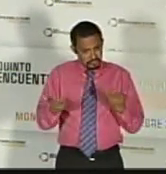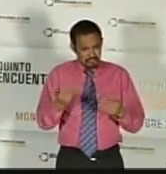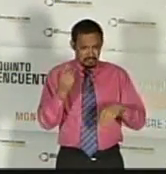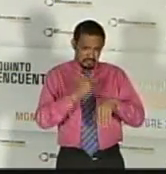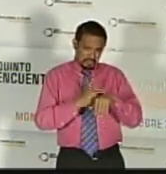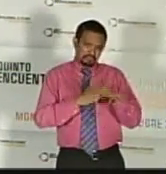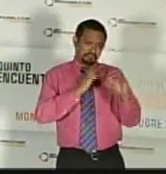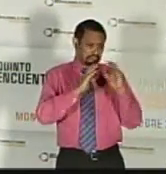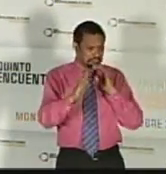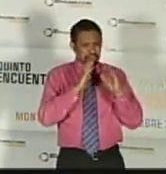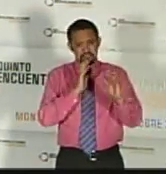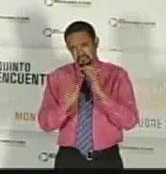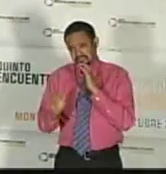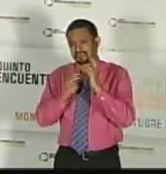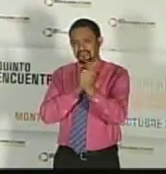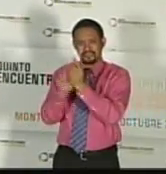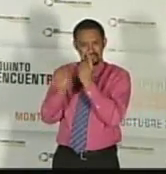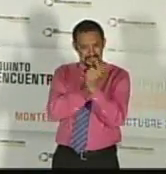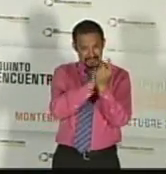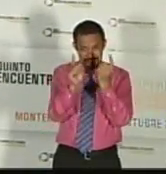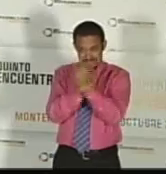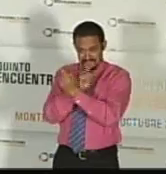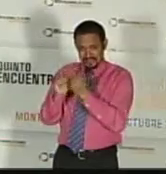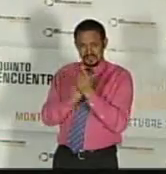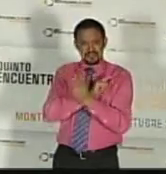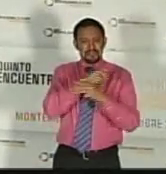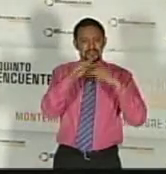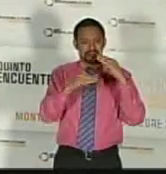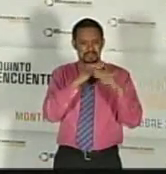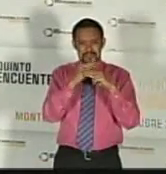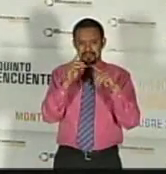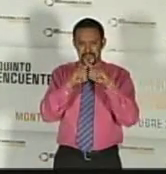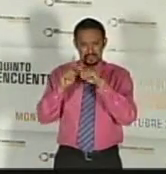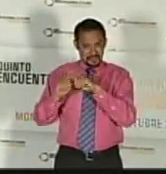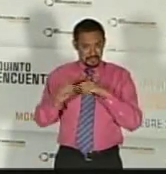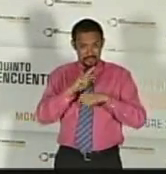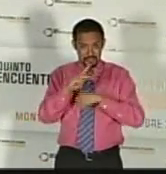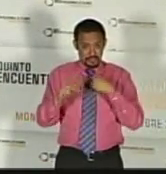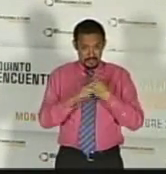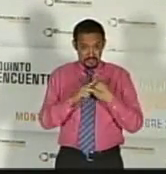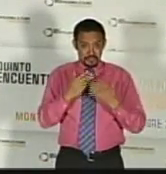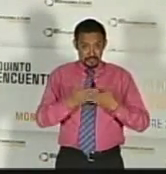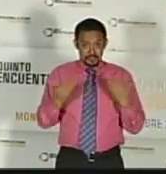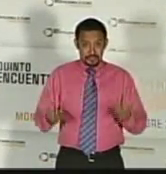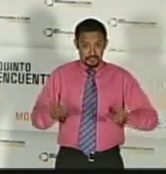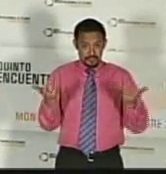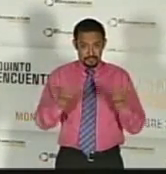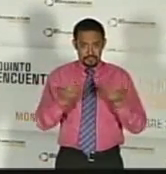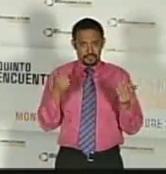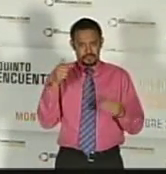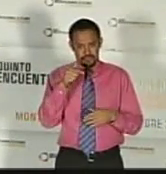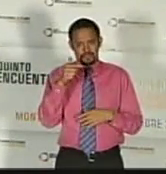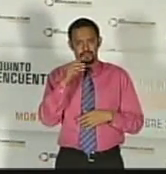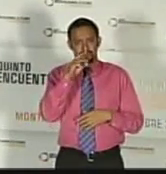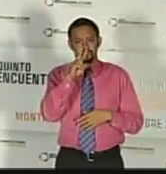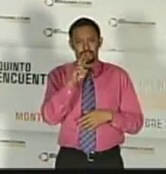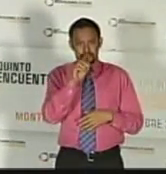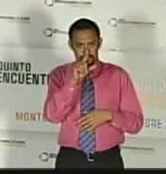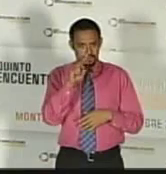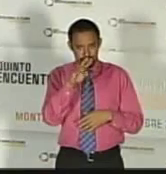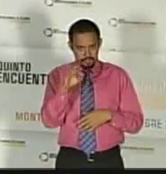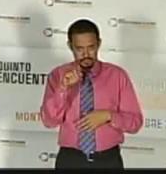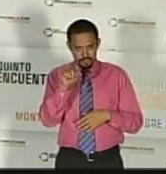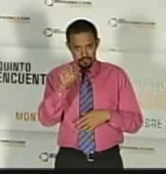maravilloso interactuando con gente de todo el mundo. Entonces, lo que vamos a hacer en evolve.org